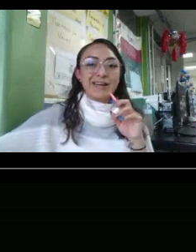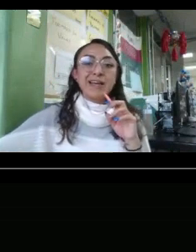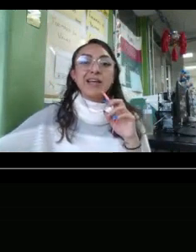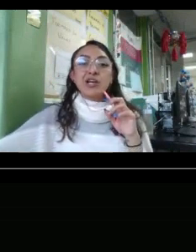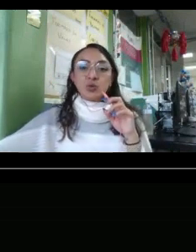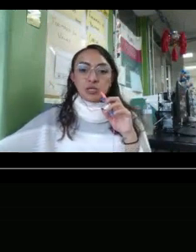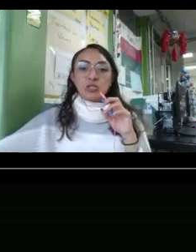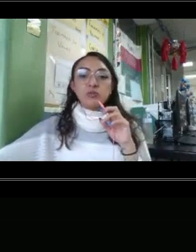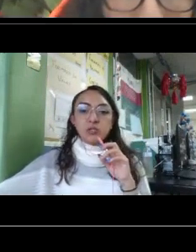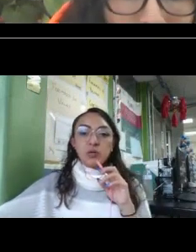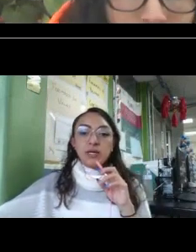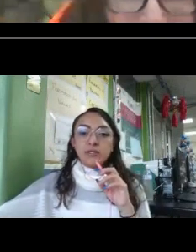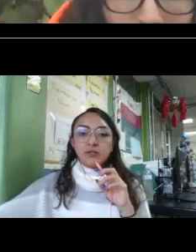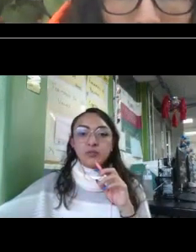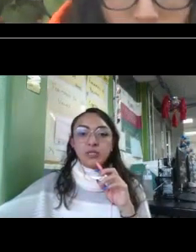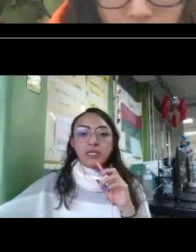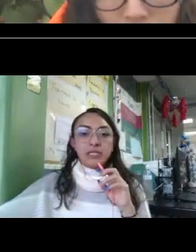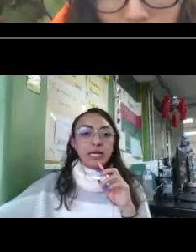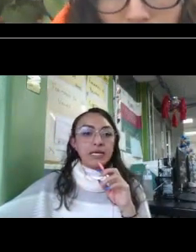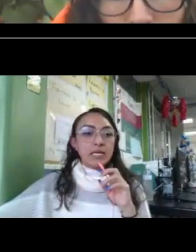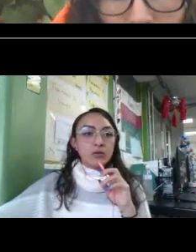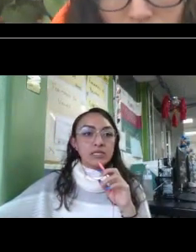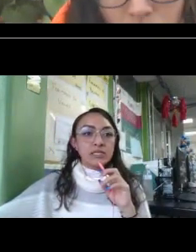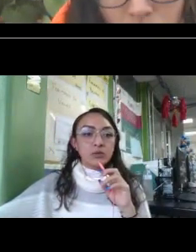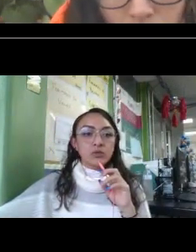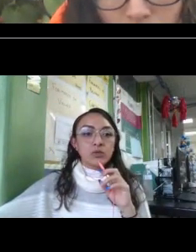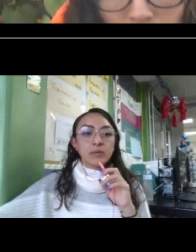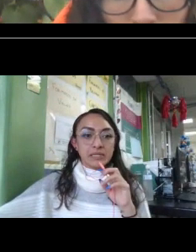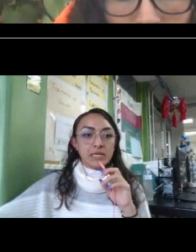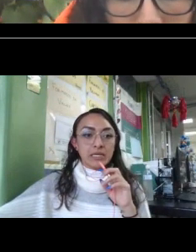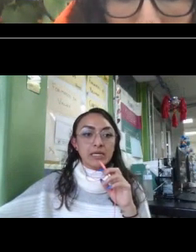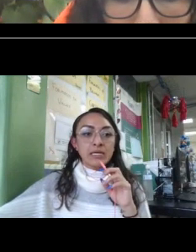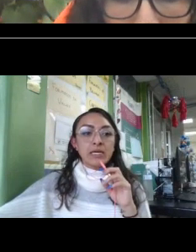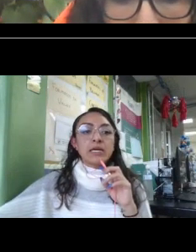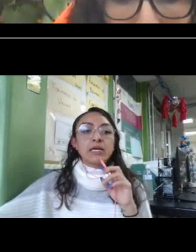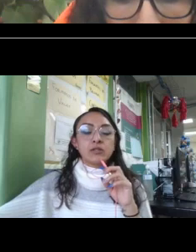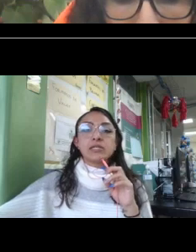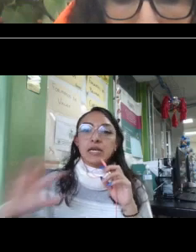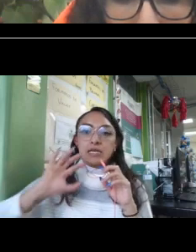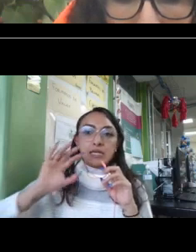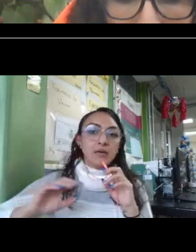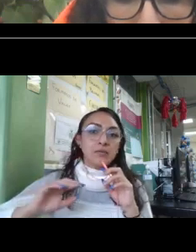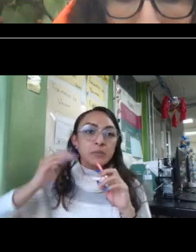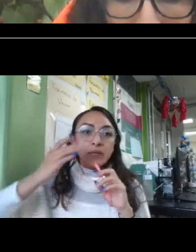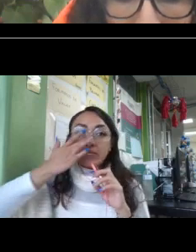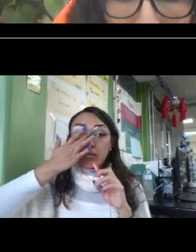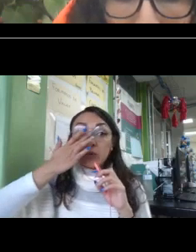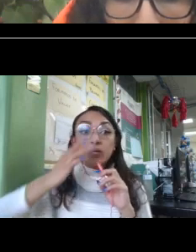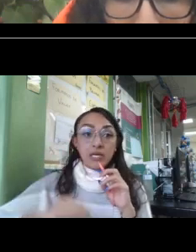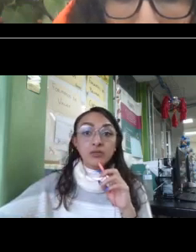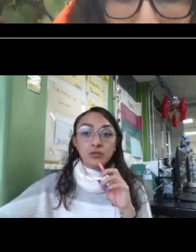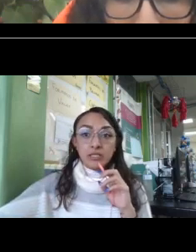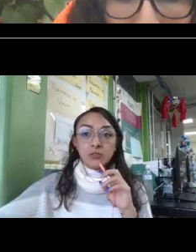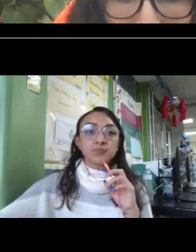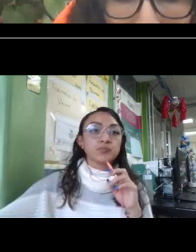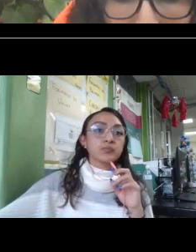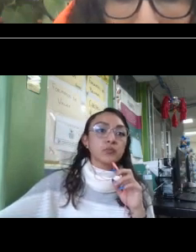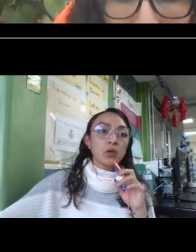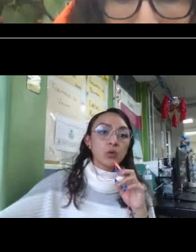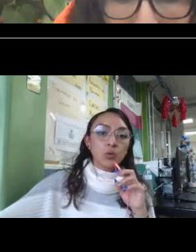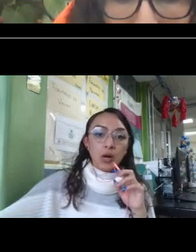puede generar ruidos visuales o nos puede generar errores en nuestro aprendizaje. Entonces ahí nada más para tener cuidado con